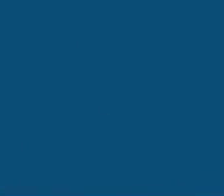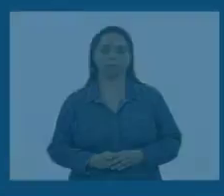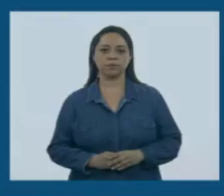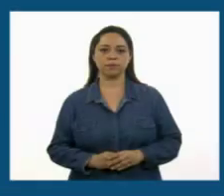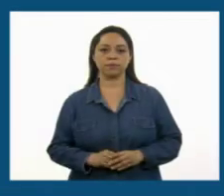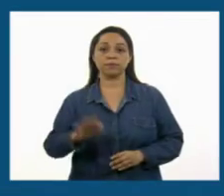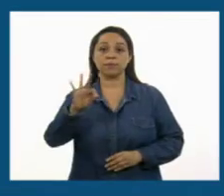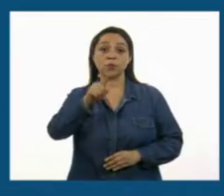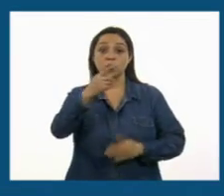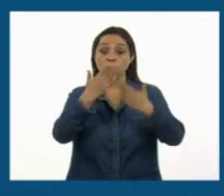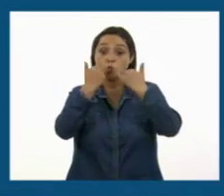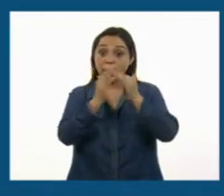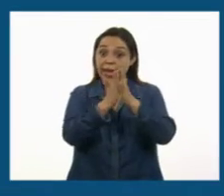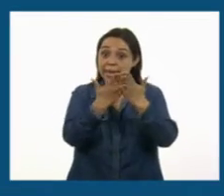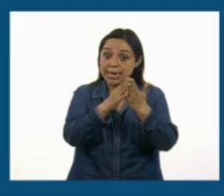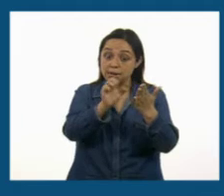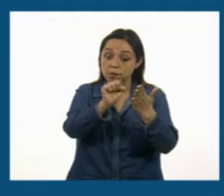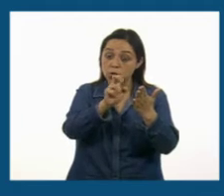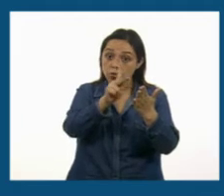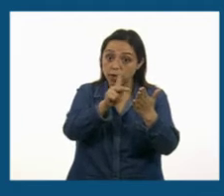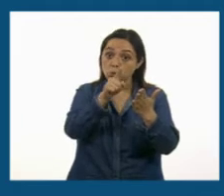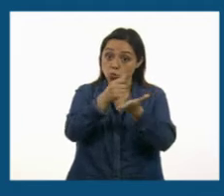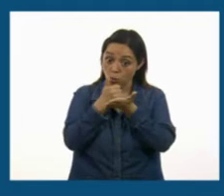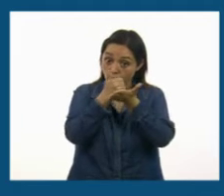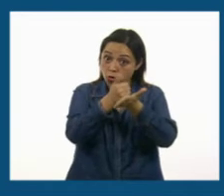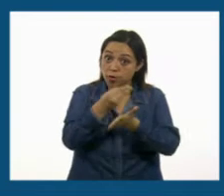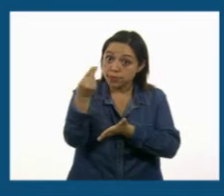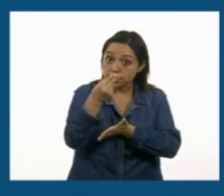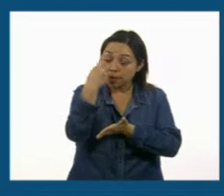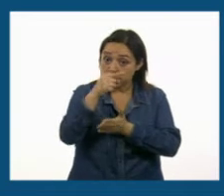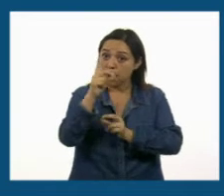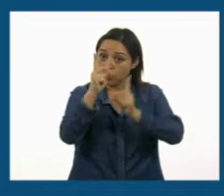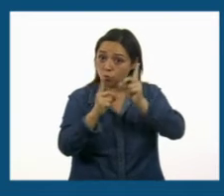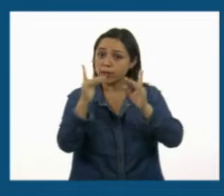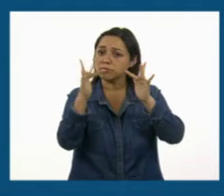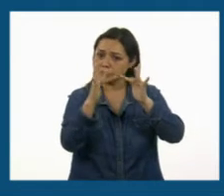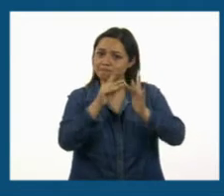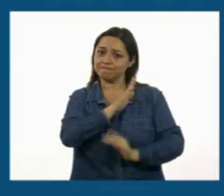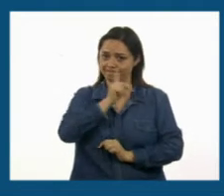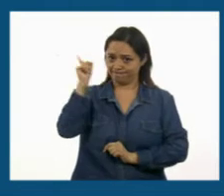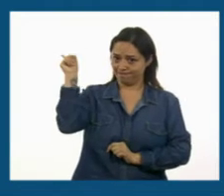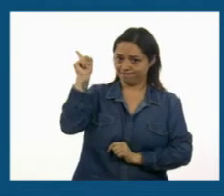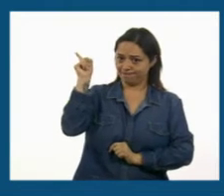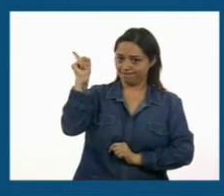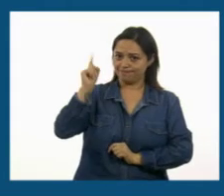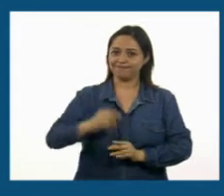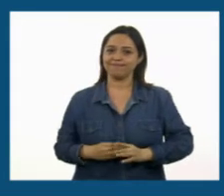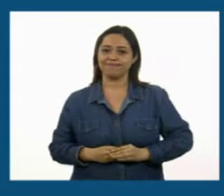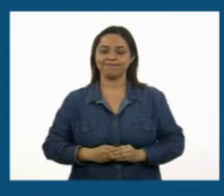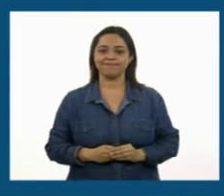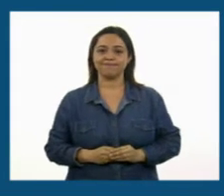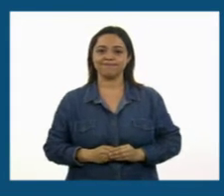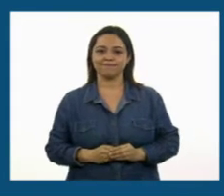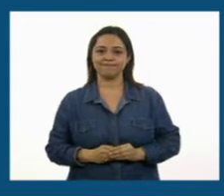Si no tienes el libro de texto o necesitas ayuda para responder las preguntas, contáctanos.